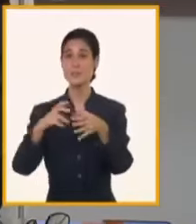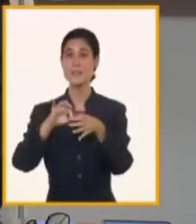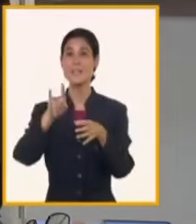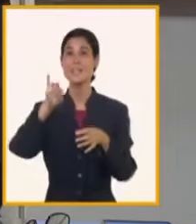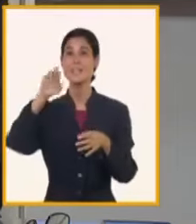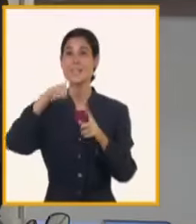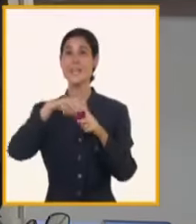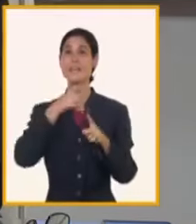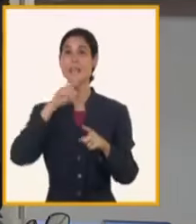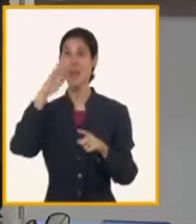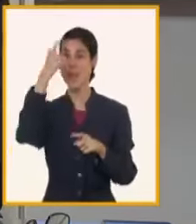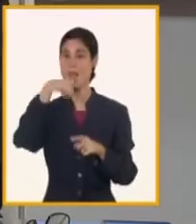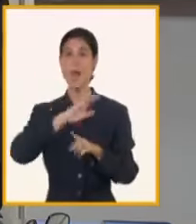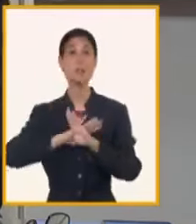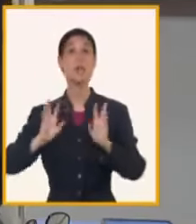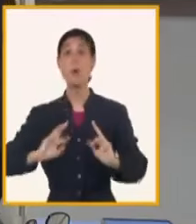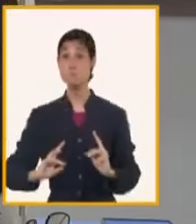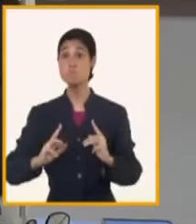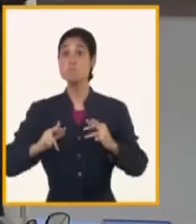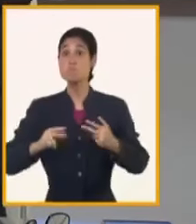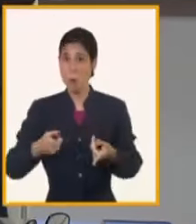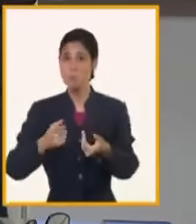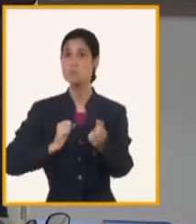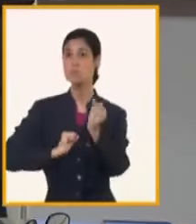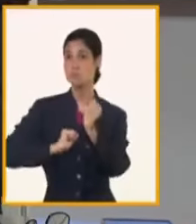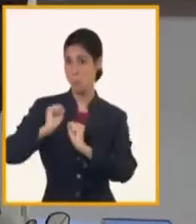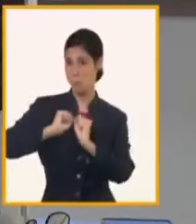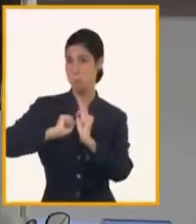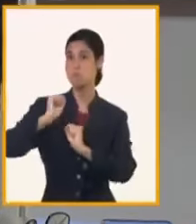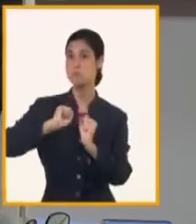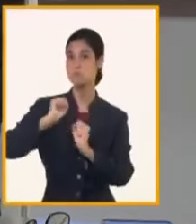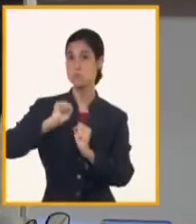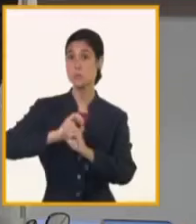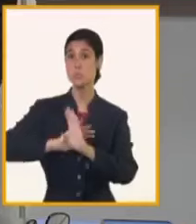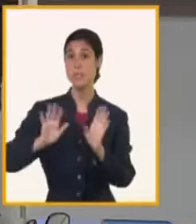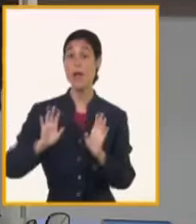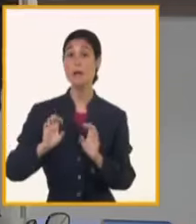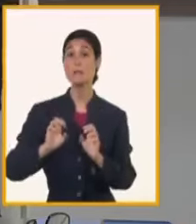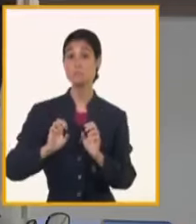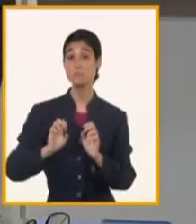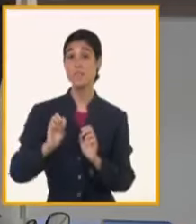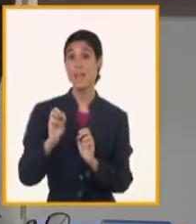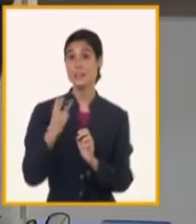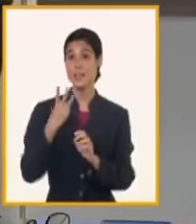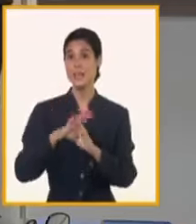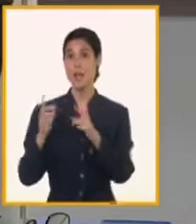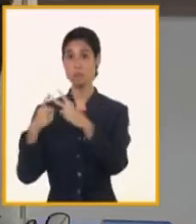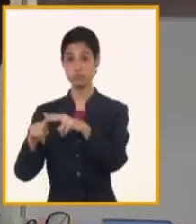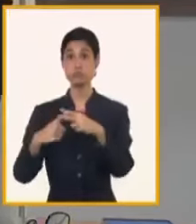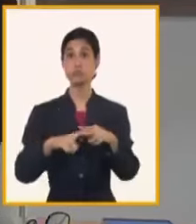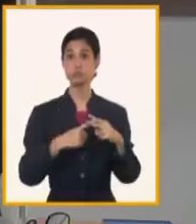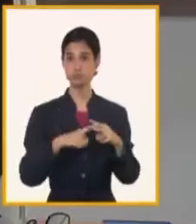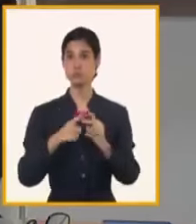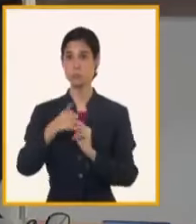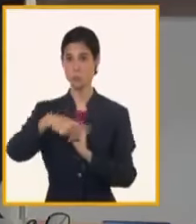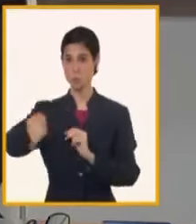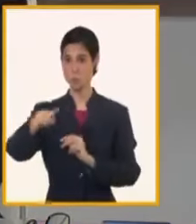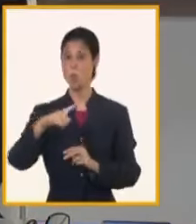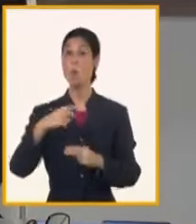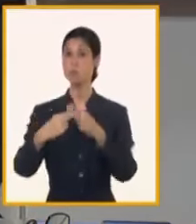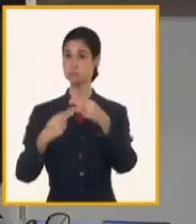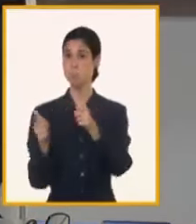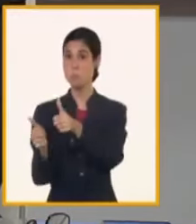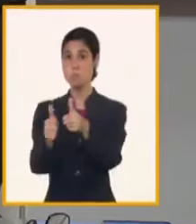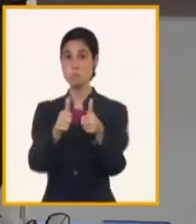repuesto montada hecha por los cubanos Y con una tercera bomba en el piso esperando allí También de repuesto con tres bombas uno